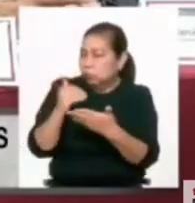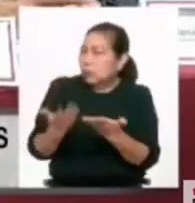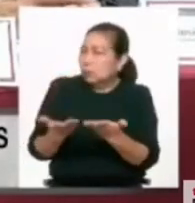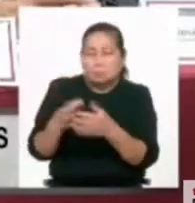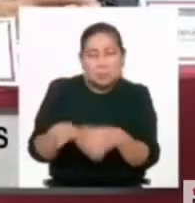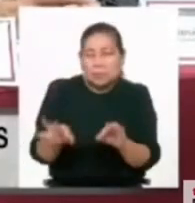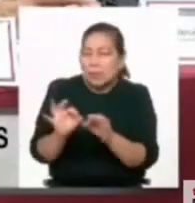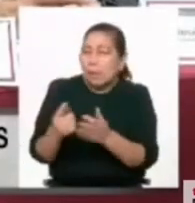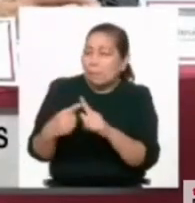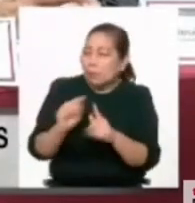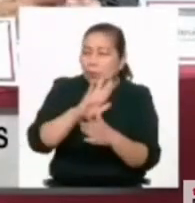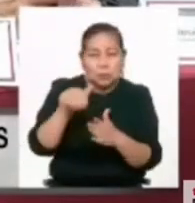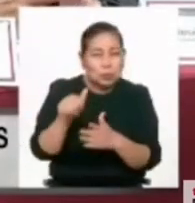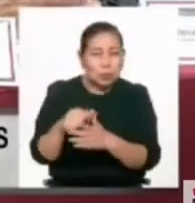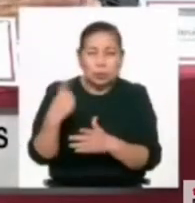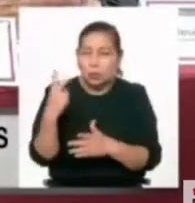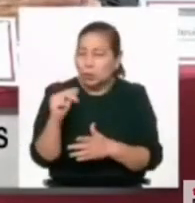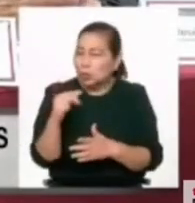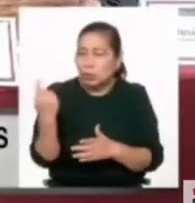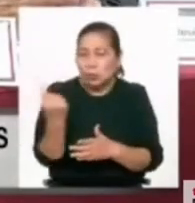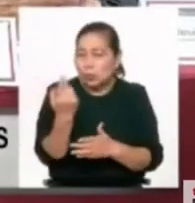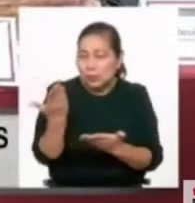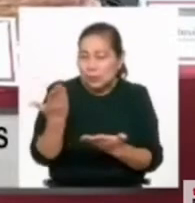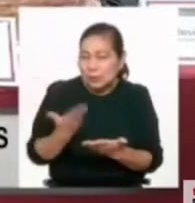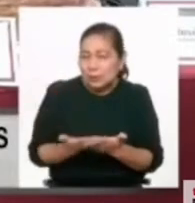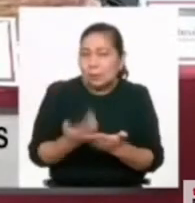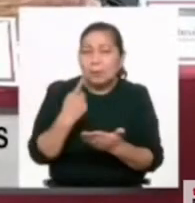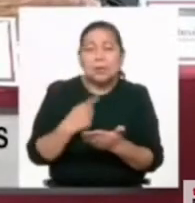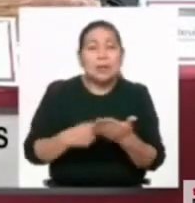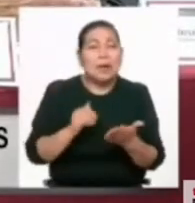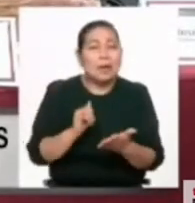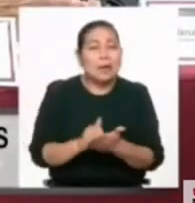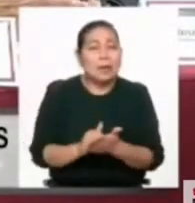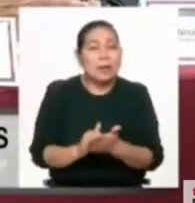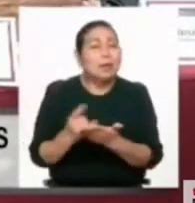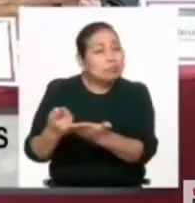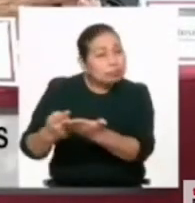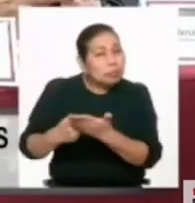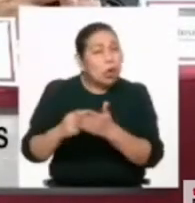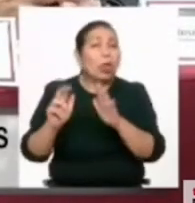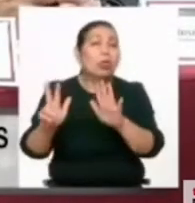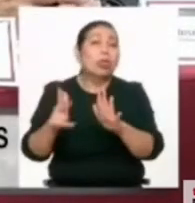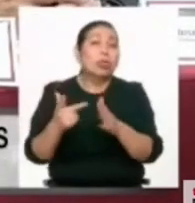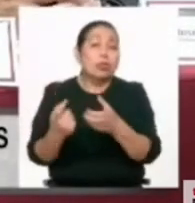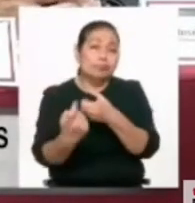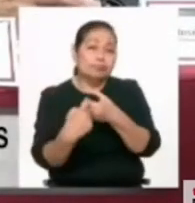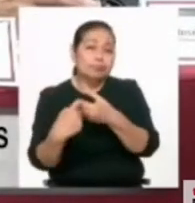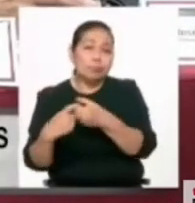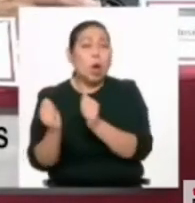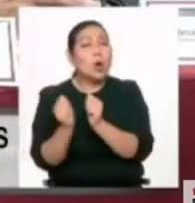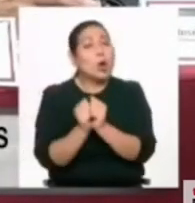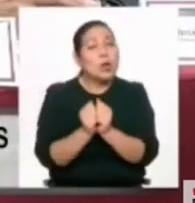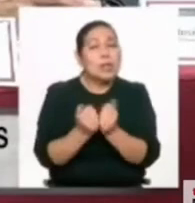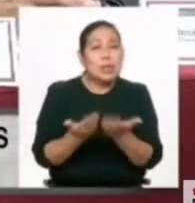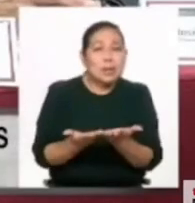tema de contexto general, no solamente de la institución educativa, y por eso que se va a atender ahí a 18 anexos